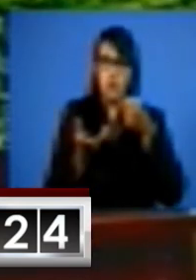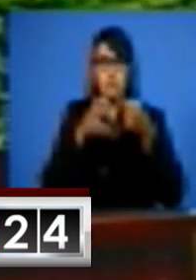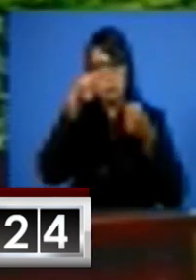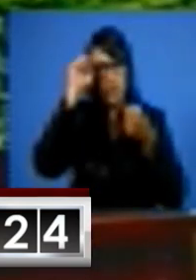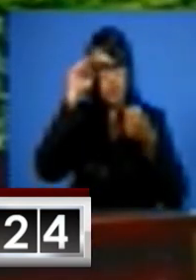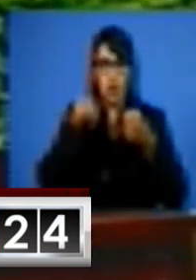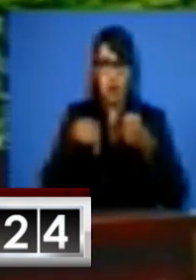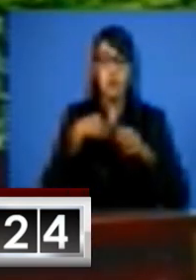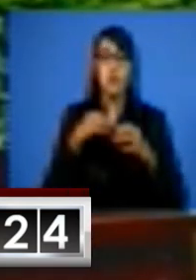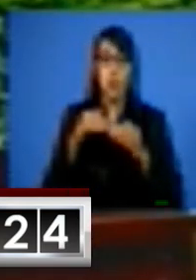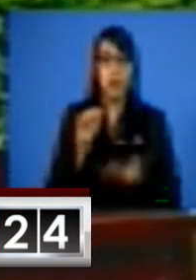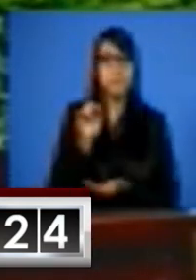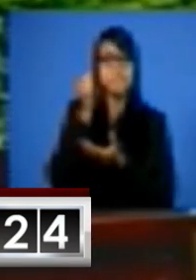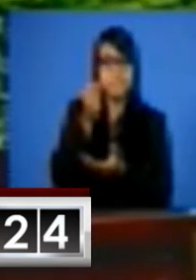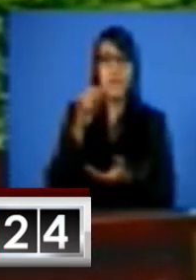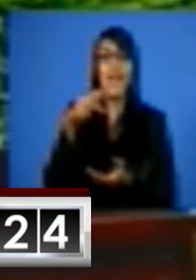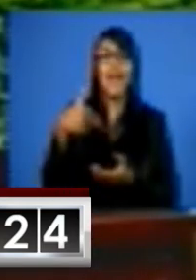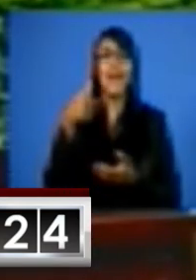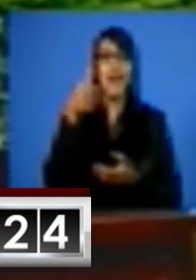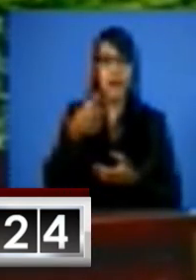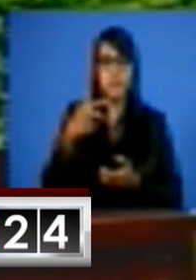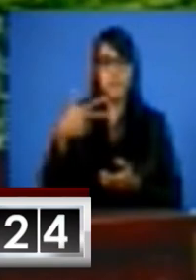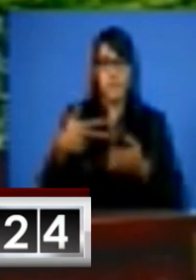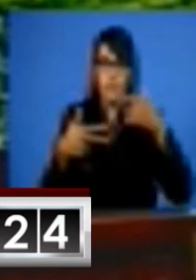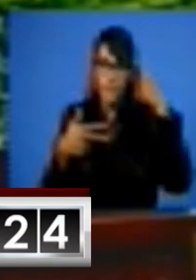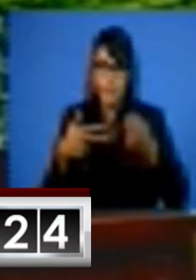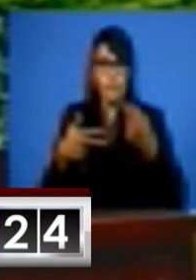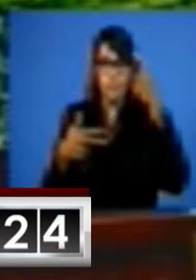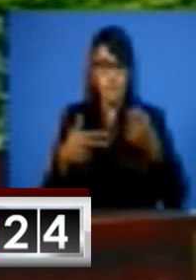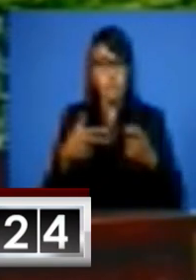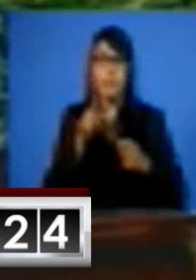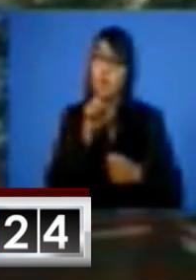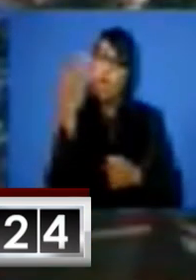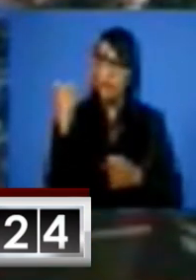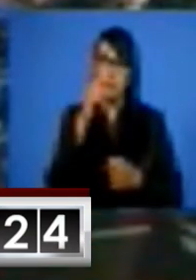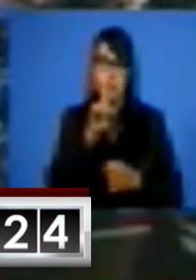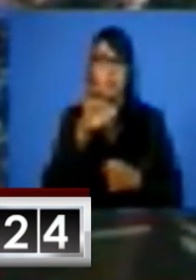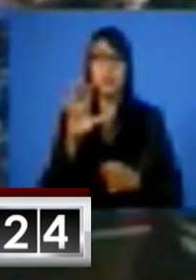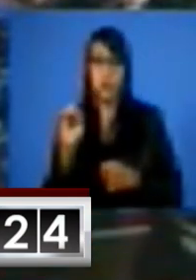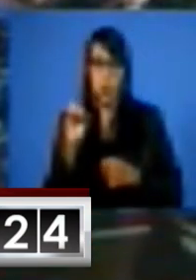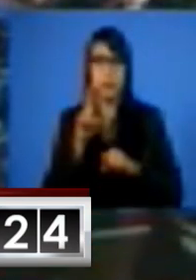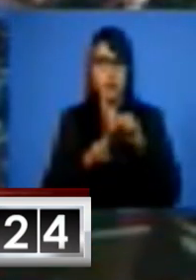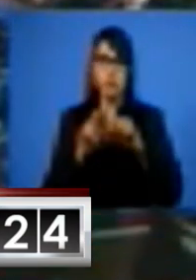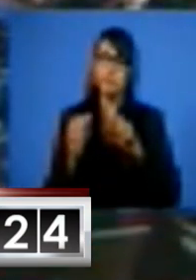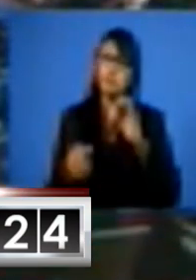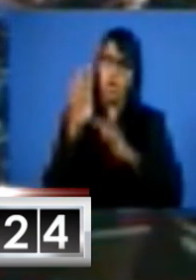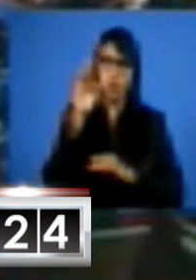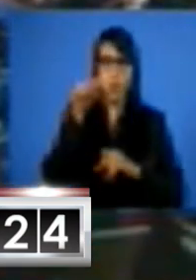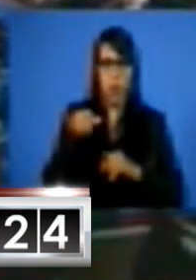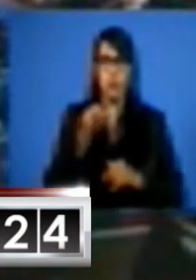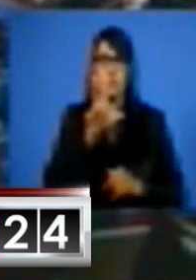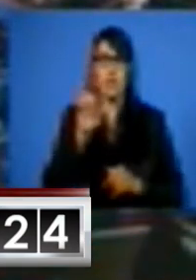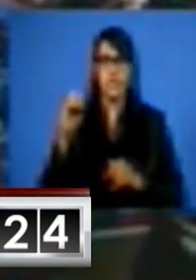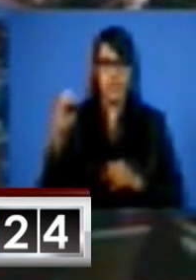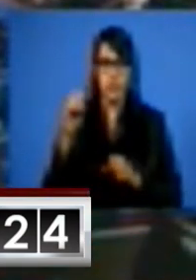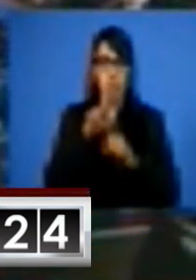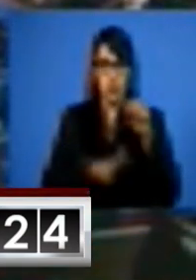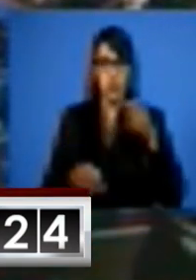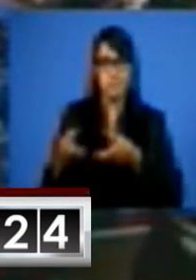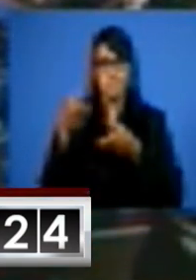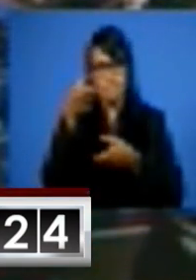y la inversión en educación salud seguridad social y subsidios también se incrementó 48%